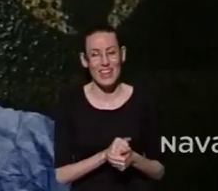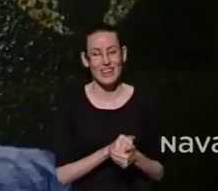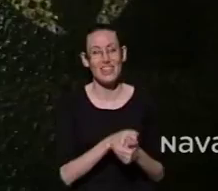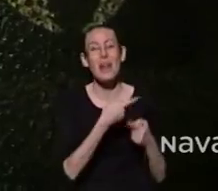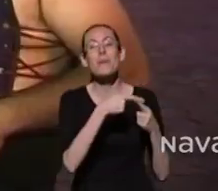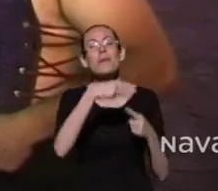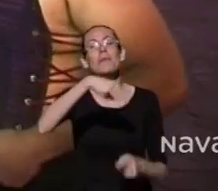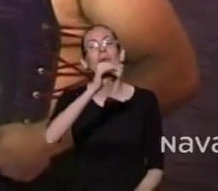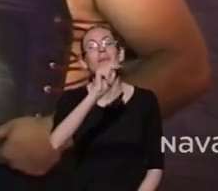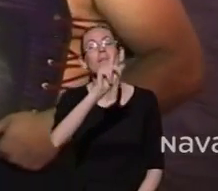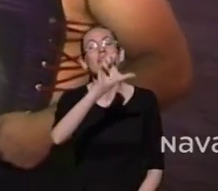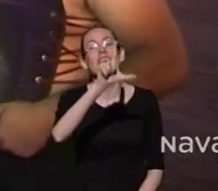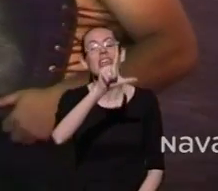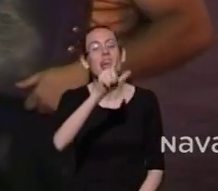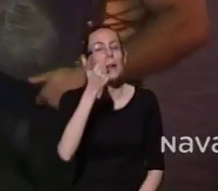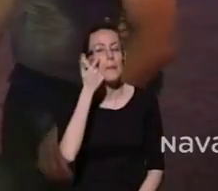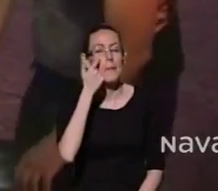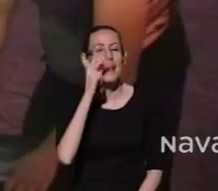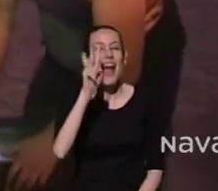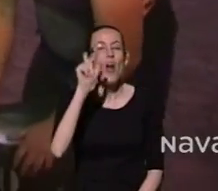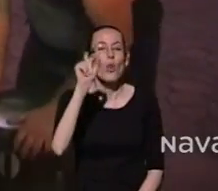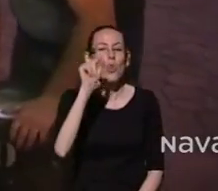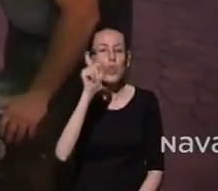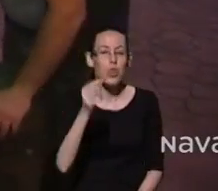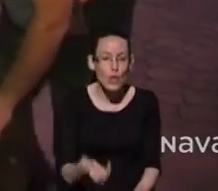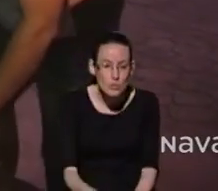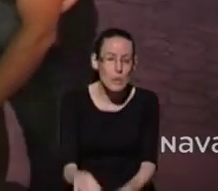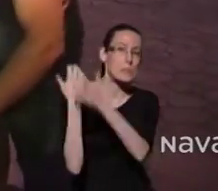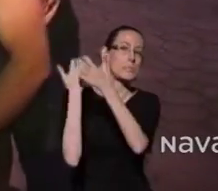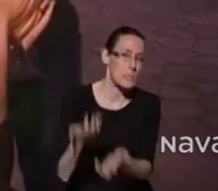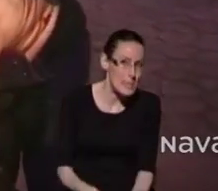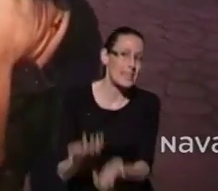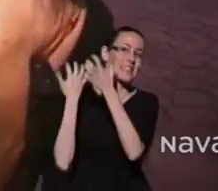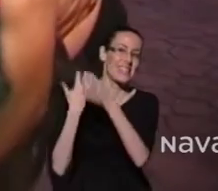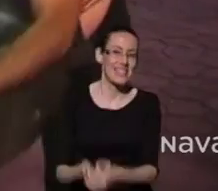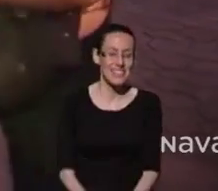tienes 2 minutos. Me vas a hacer cansar. Venga.